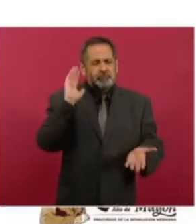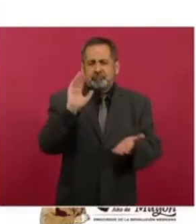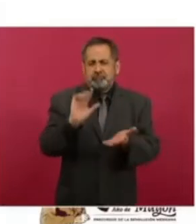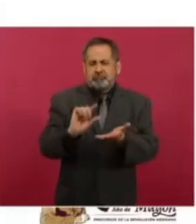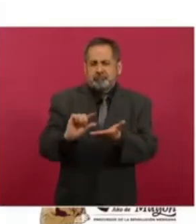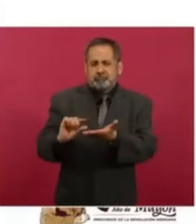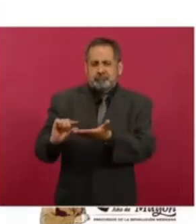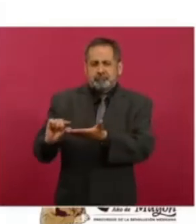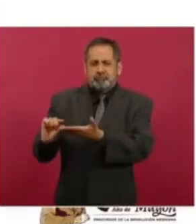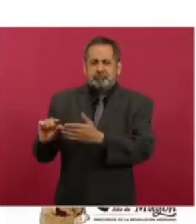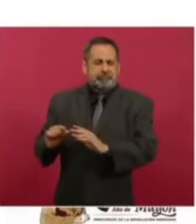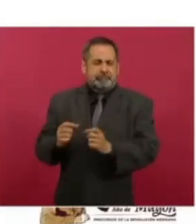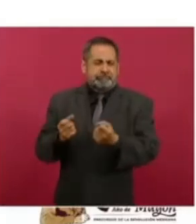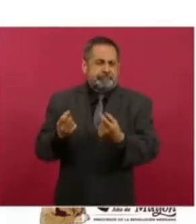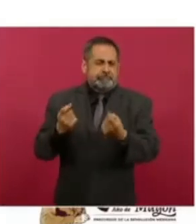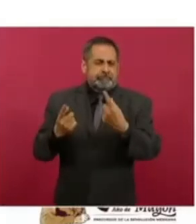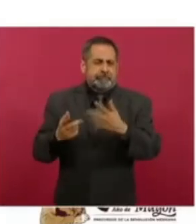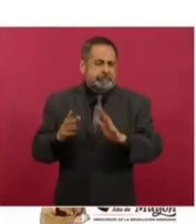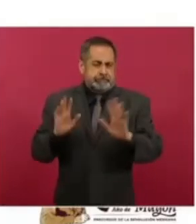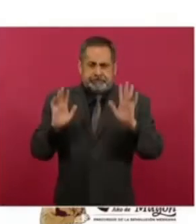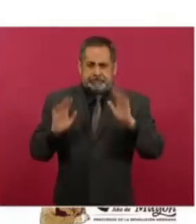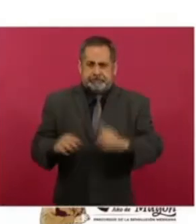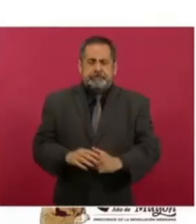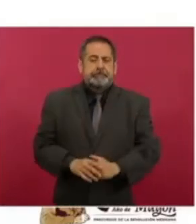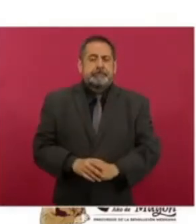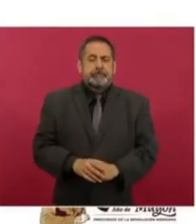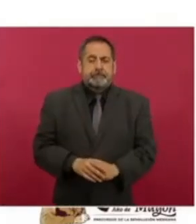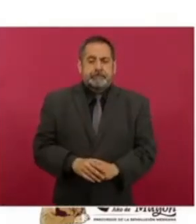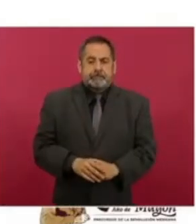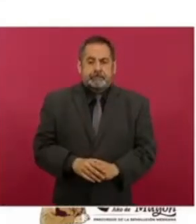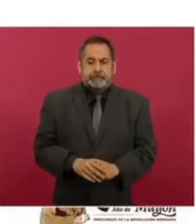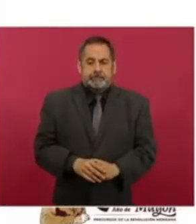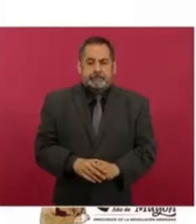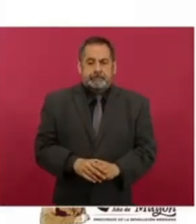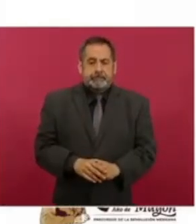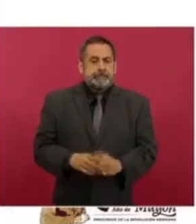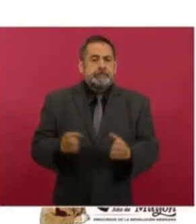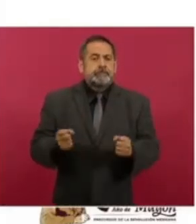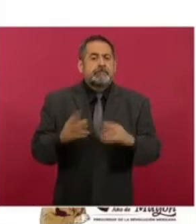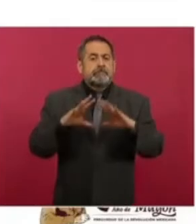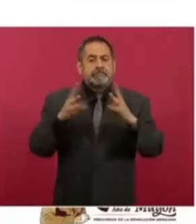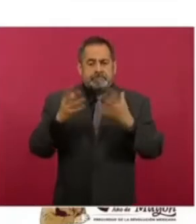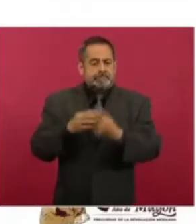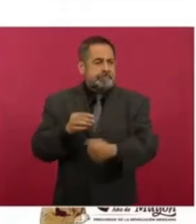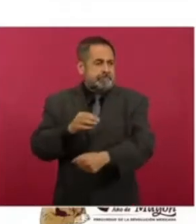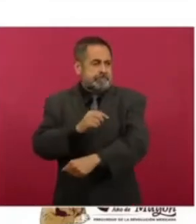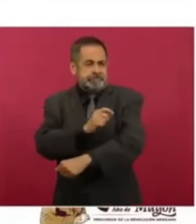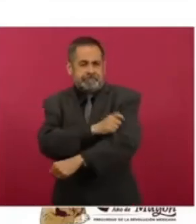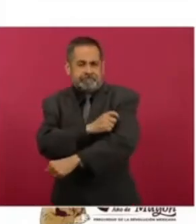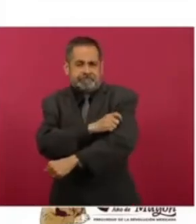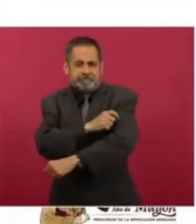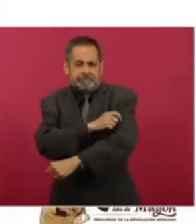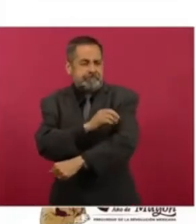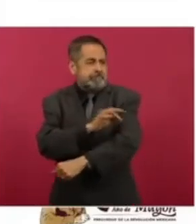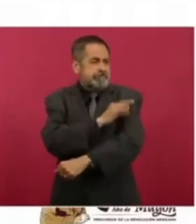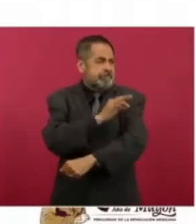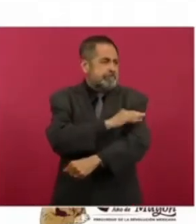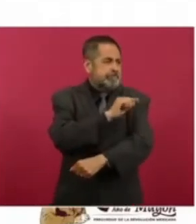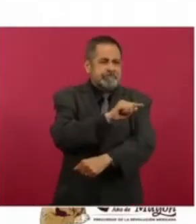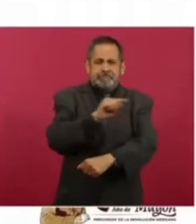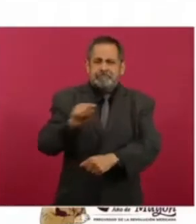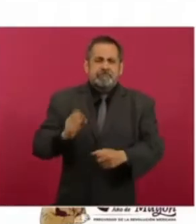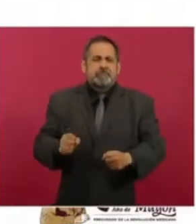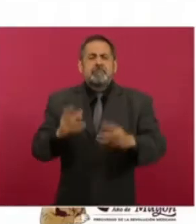el elemento de máxima actividad epidémica. Vamos ahora a la vacunación. En la vacunación, ayer